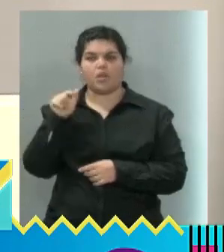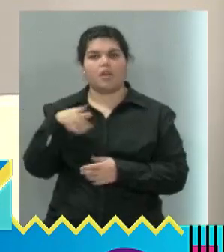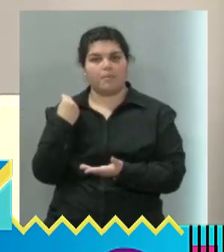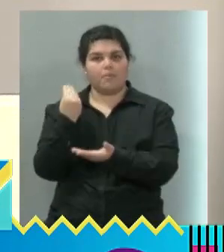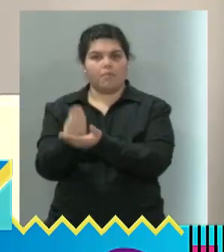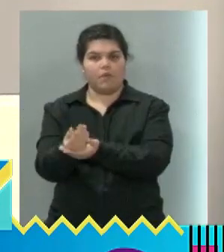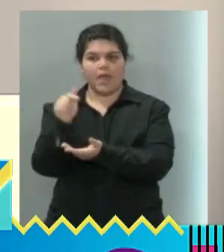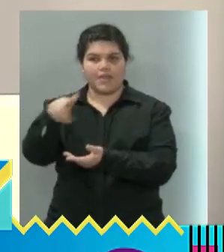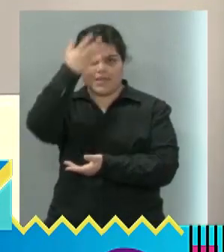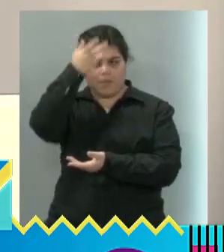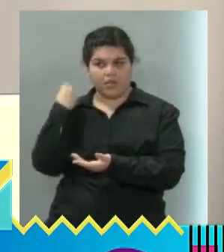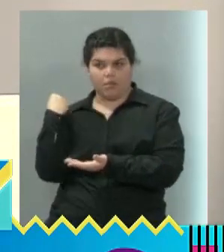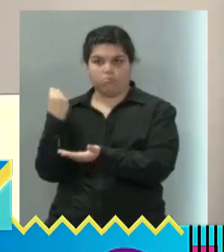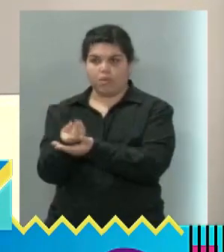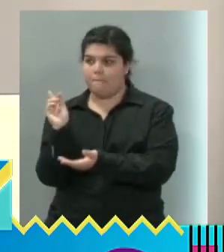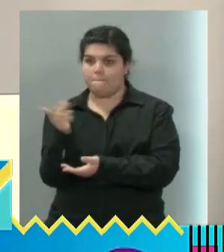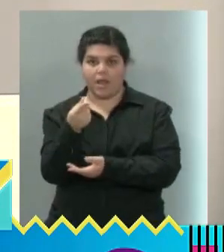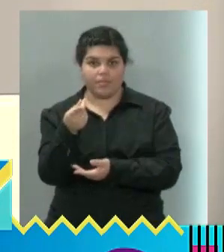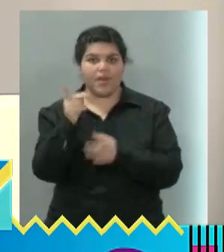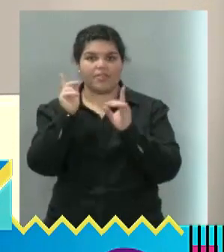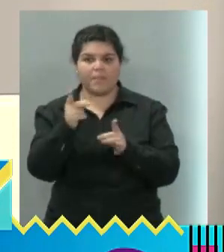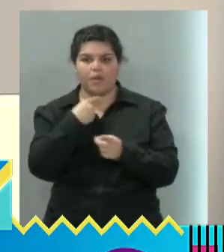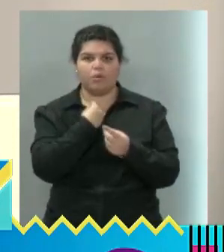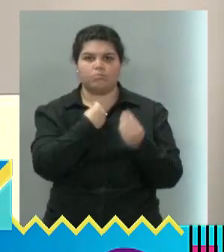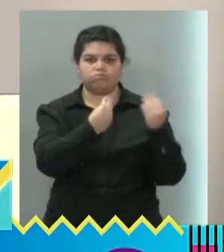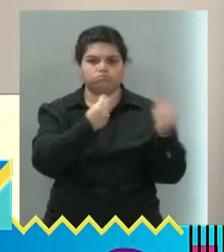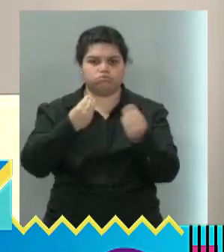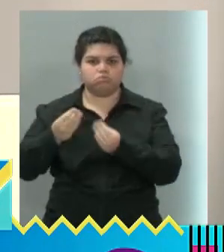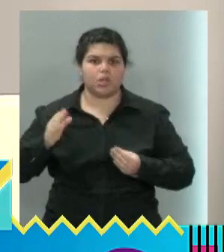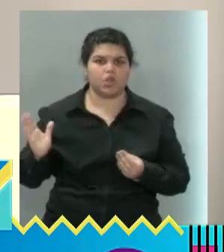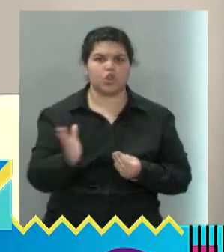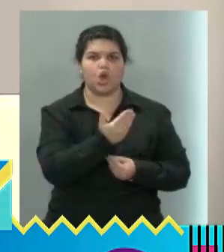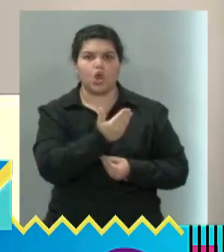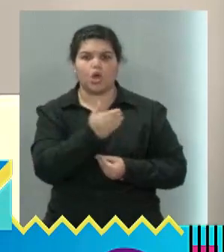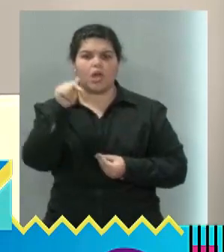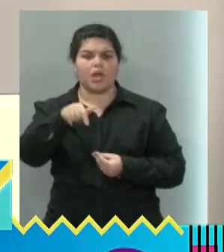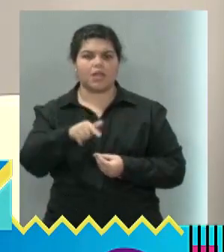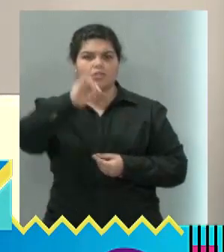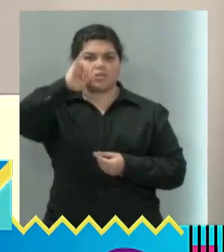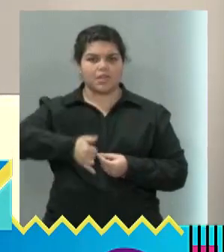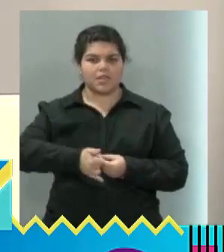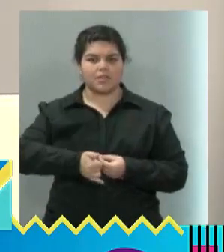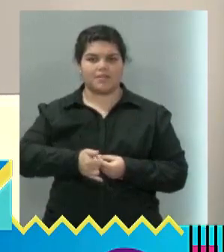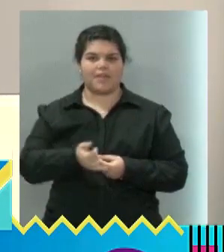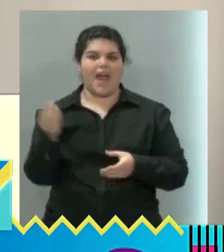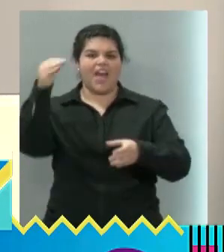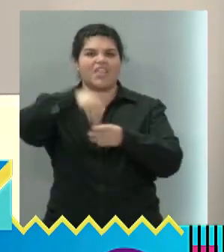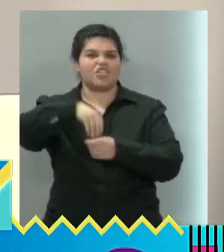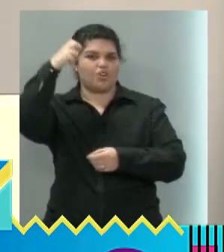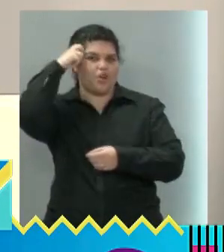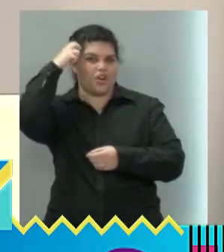manera por el propio San Martín. Es decir, todos estos congresales fueron los que fueron también la voz viva de San Martín en el